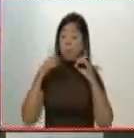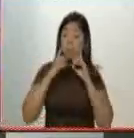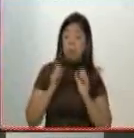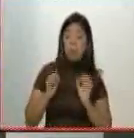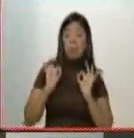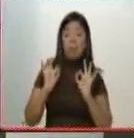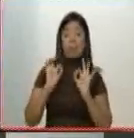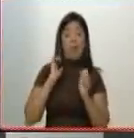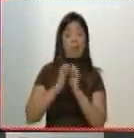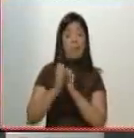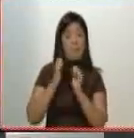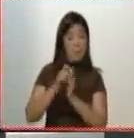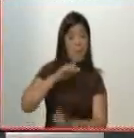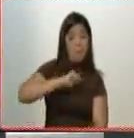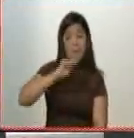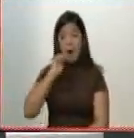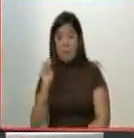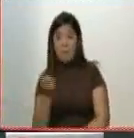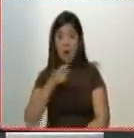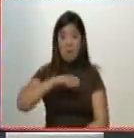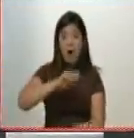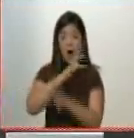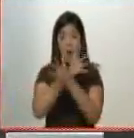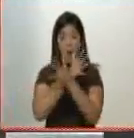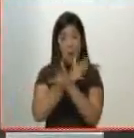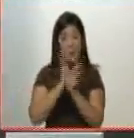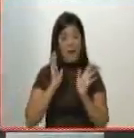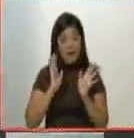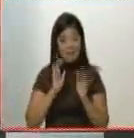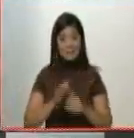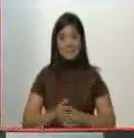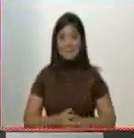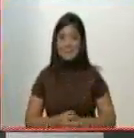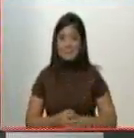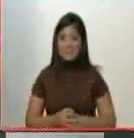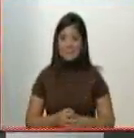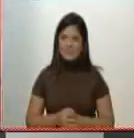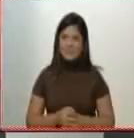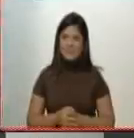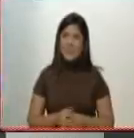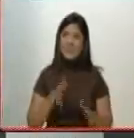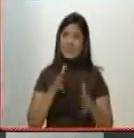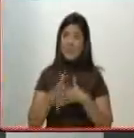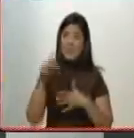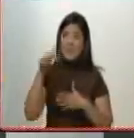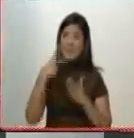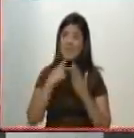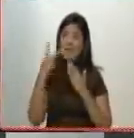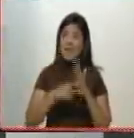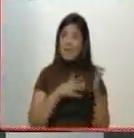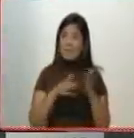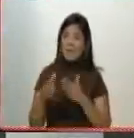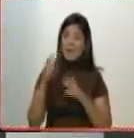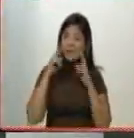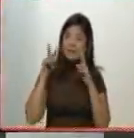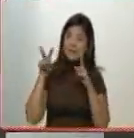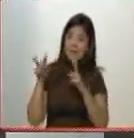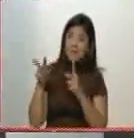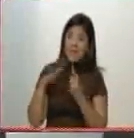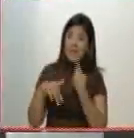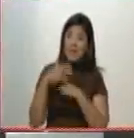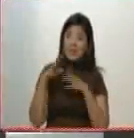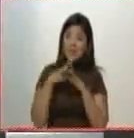cualidades deportivas del presidente para jugar al tenis de mesa. Es parte del recorrido y parte de lo que se observan de las instalaciones